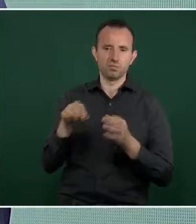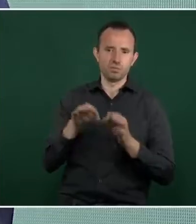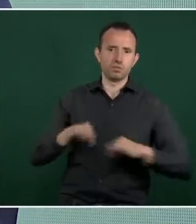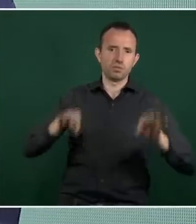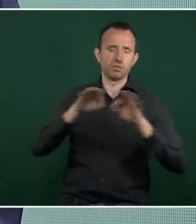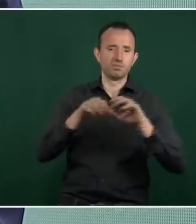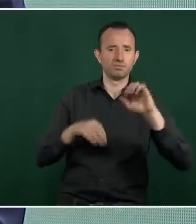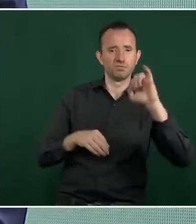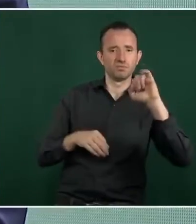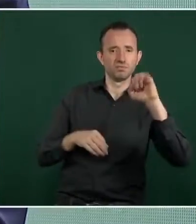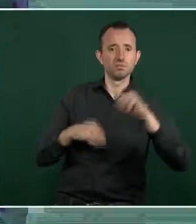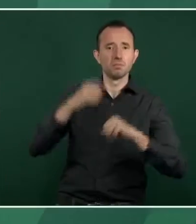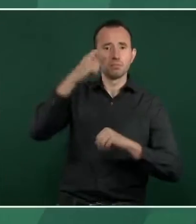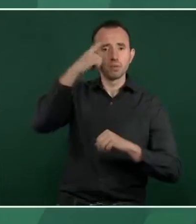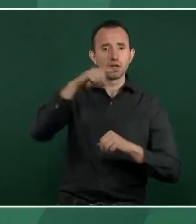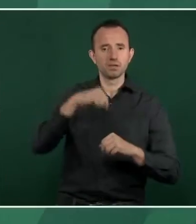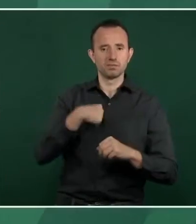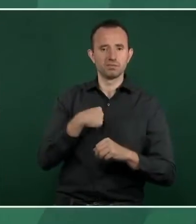preventiva.